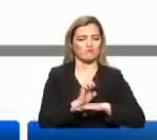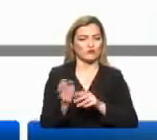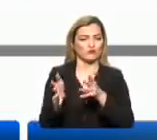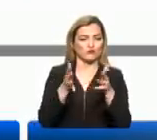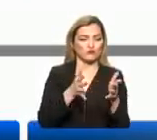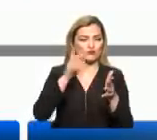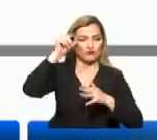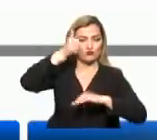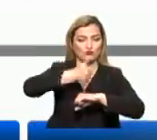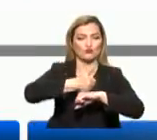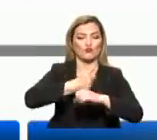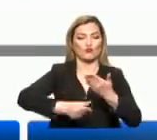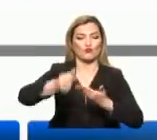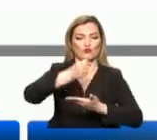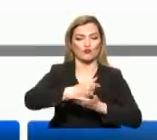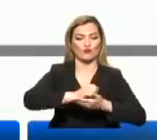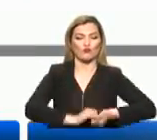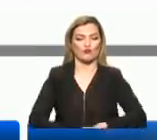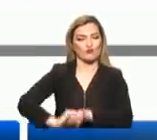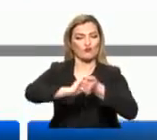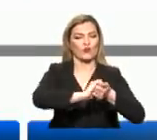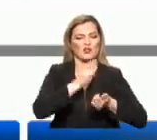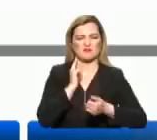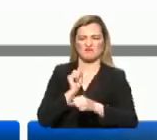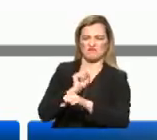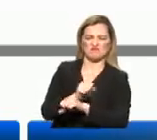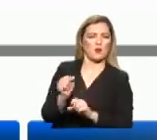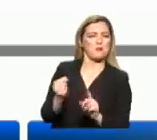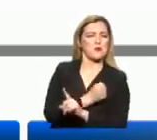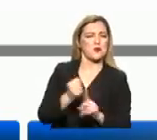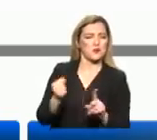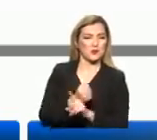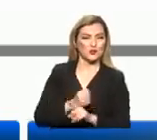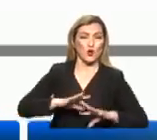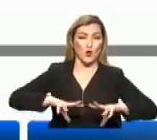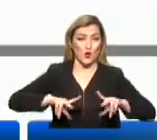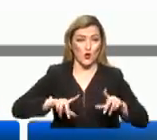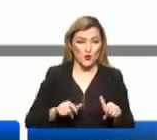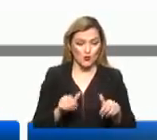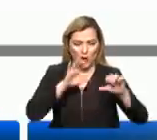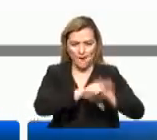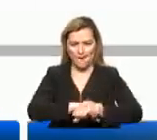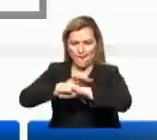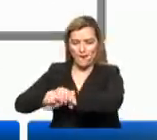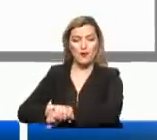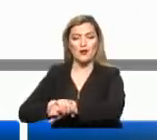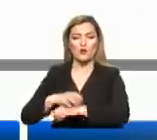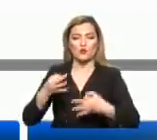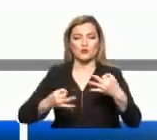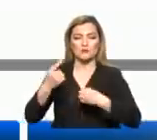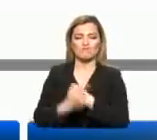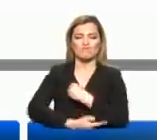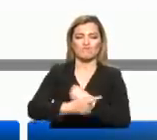gobernador del Guayas, también se solidarizó. Repudiamos este acto de violencia que se origina en el temor de los corruptos que están cayendo en manos de la justicia. Toda